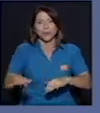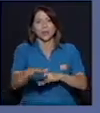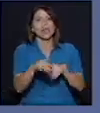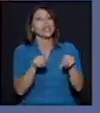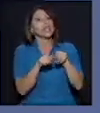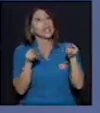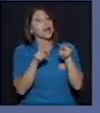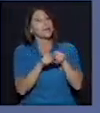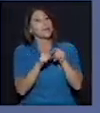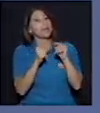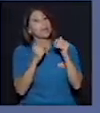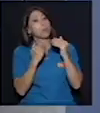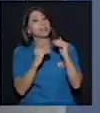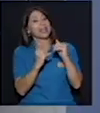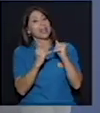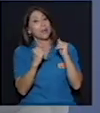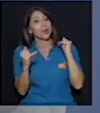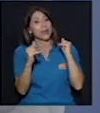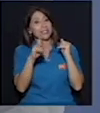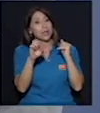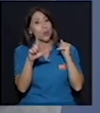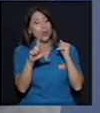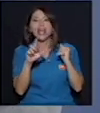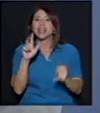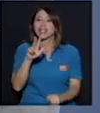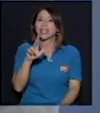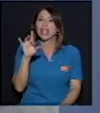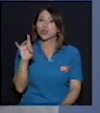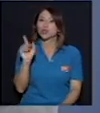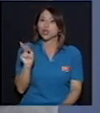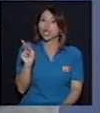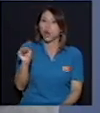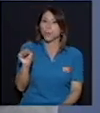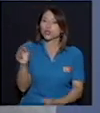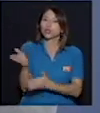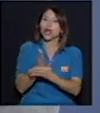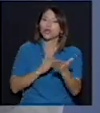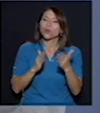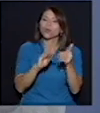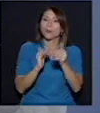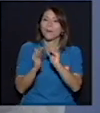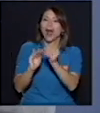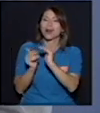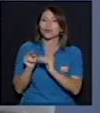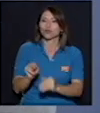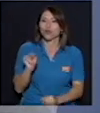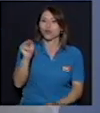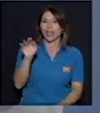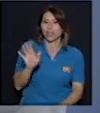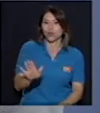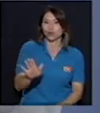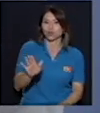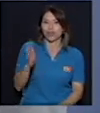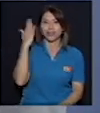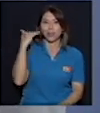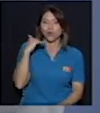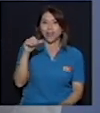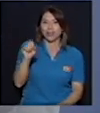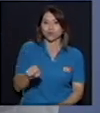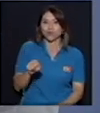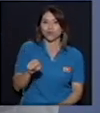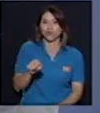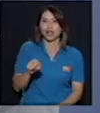es 38 kilómetros en algunos de los barrios norteños de Corea del Sur. Está al alcance de la gran